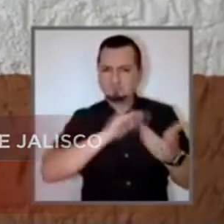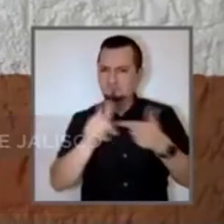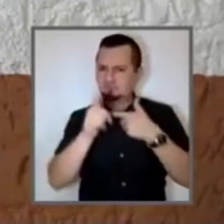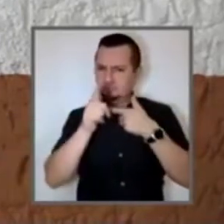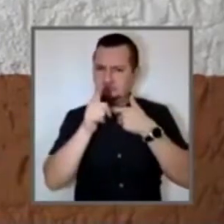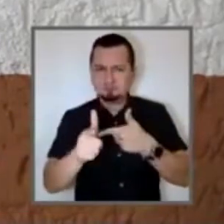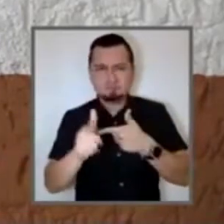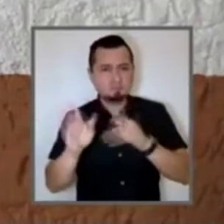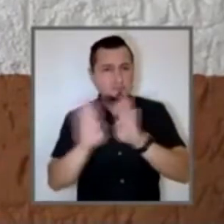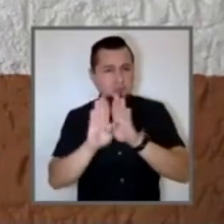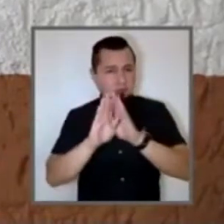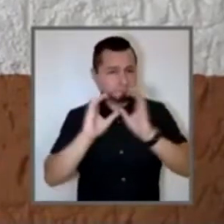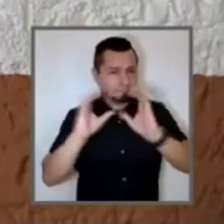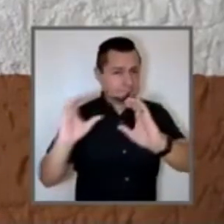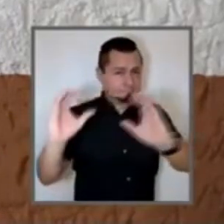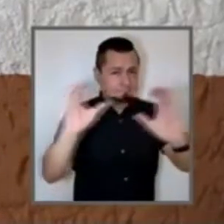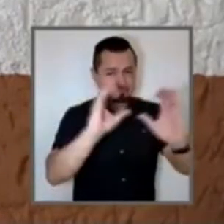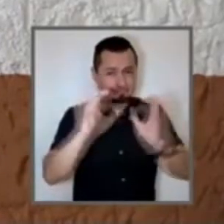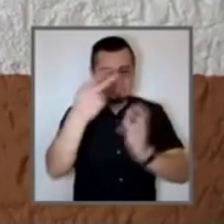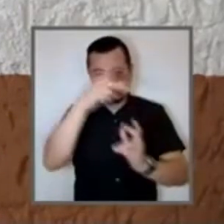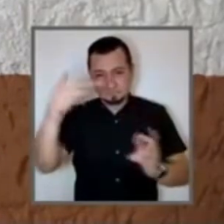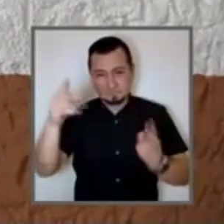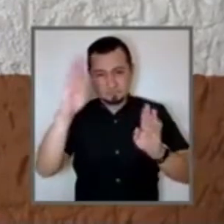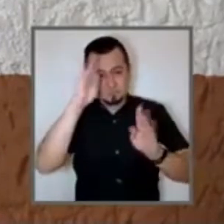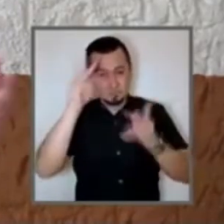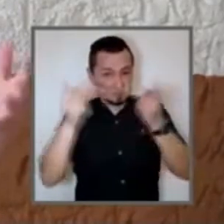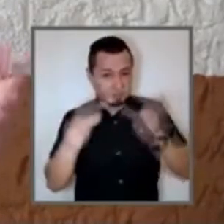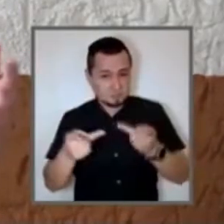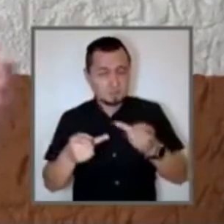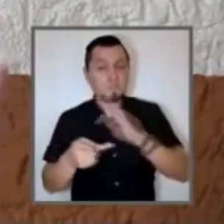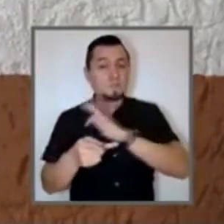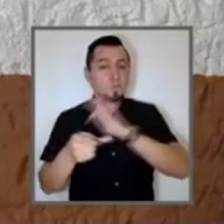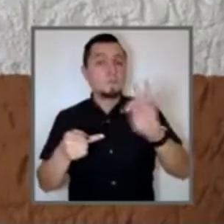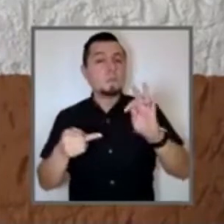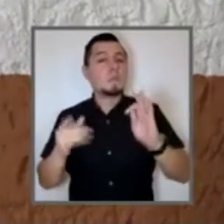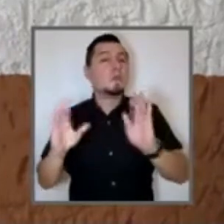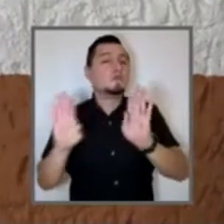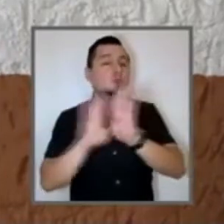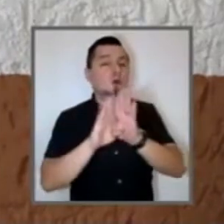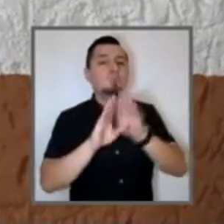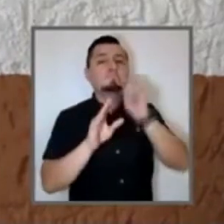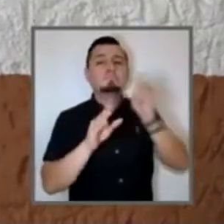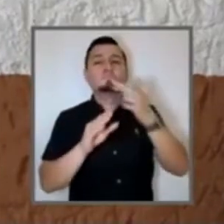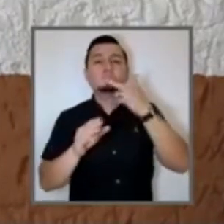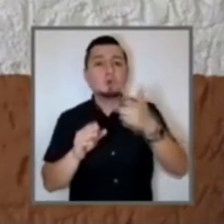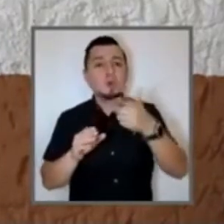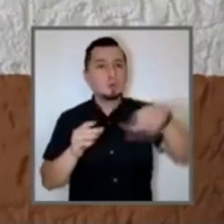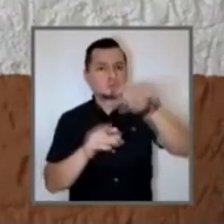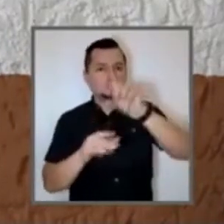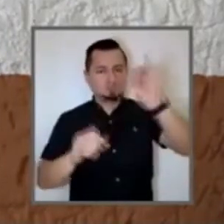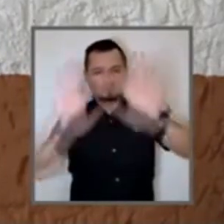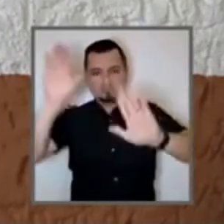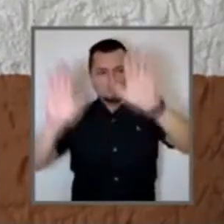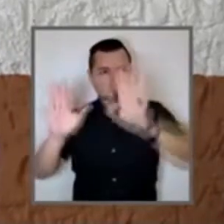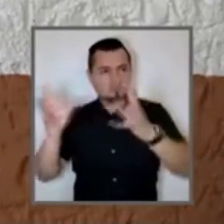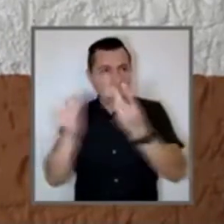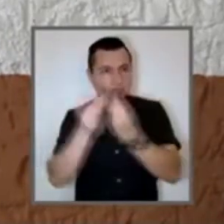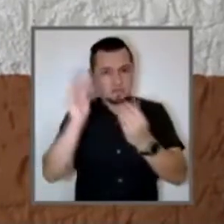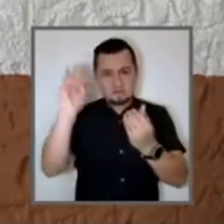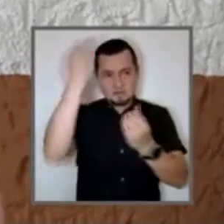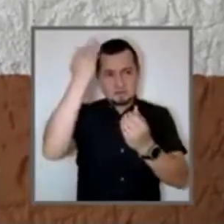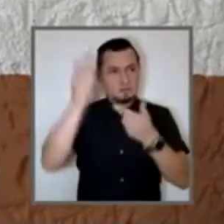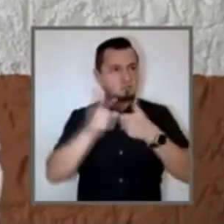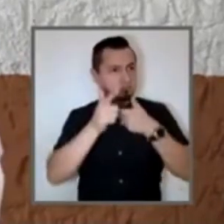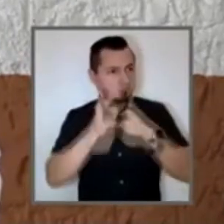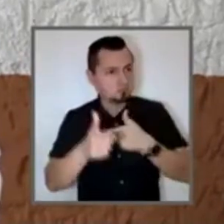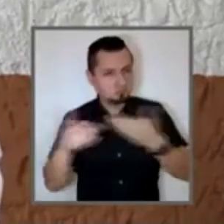las decisiones con la autoridad federal, que yo creo que es lo más correcto. Y si hay voluntad para ponernos de acuerdo de parte de la federación, de nosotros también